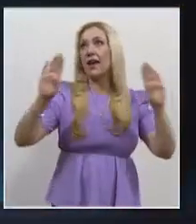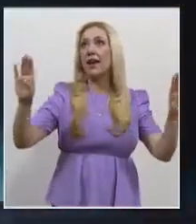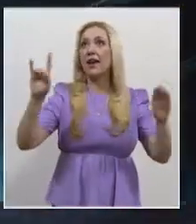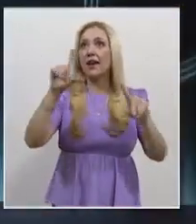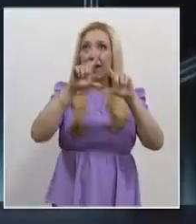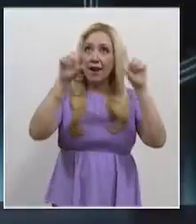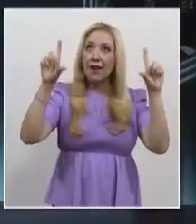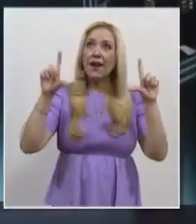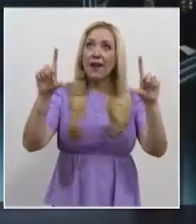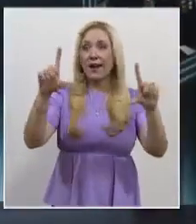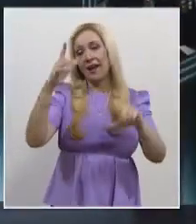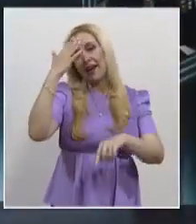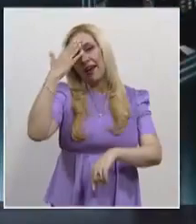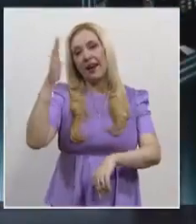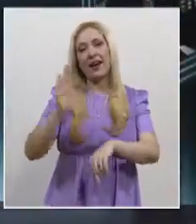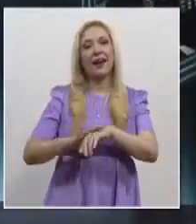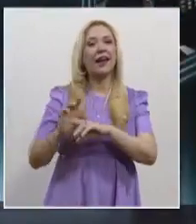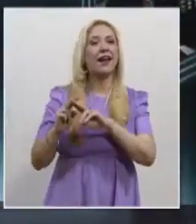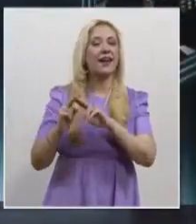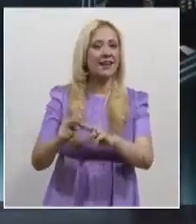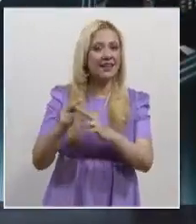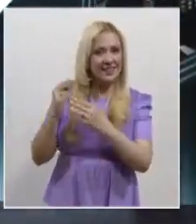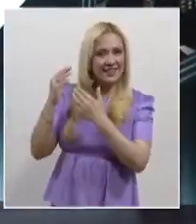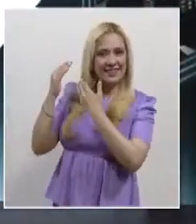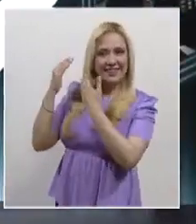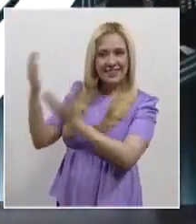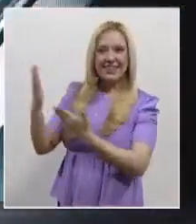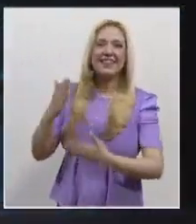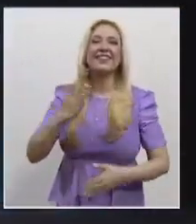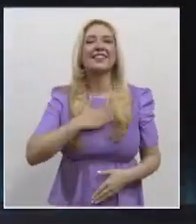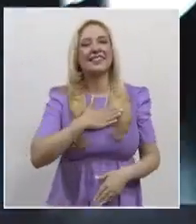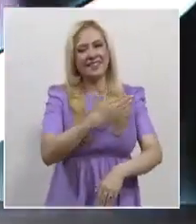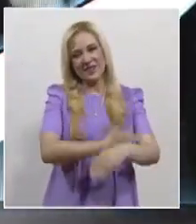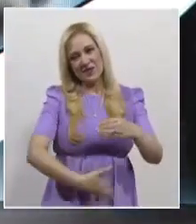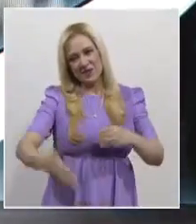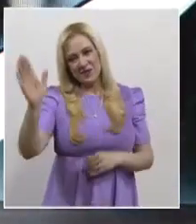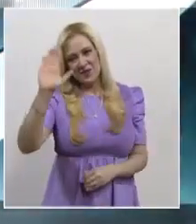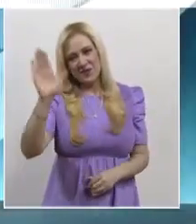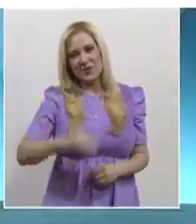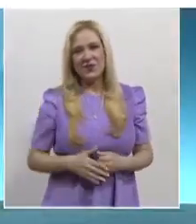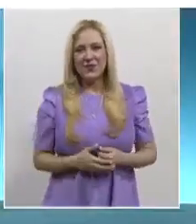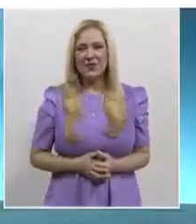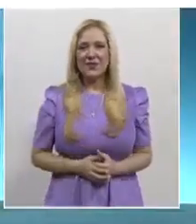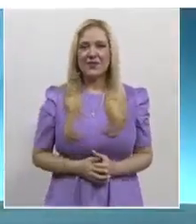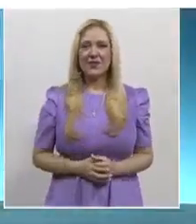una placa conmemorativa. Adelante, Juan Carlos. Muy buenas tardes con tu reporte.